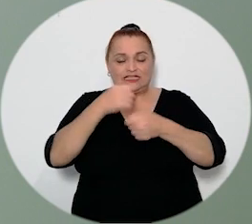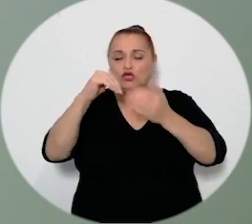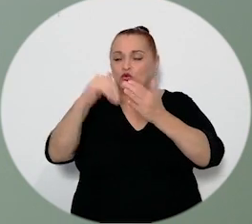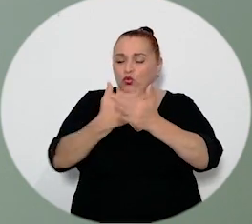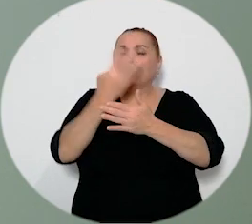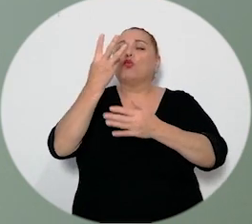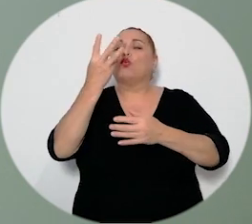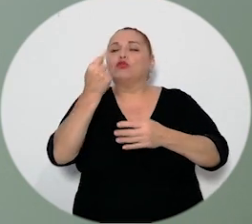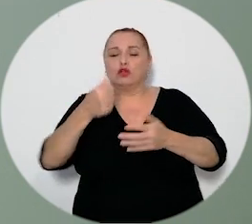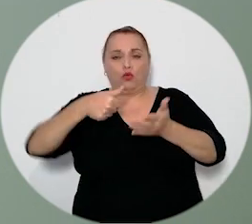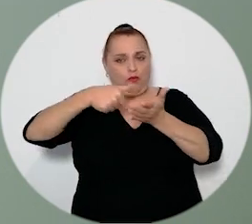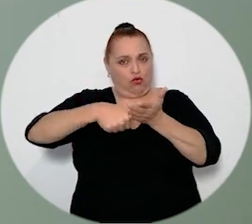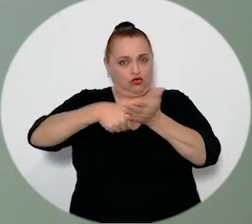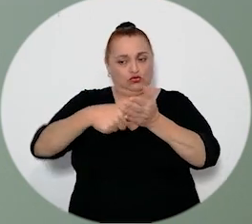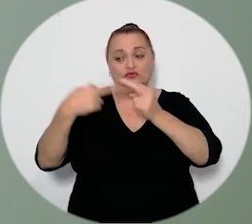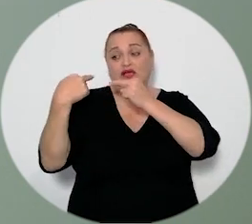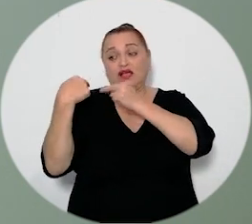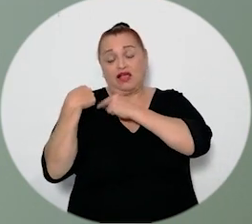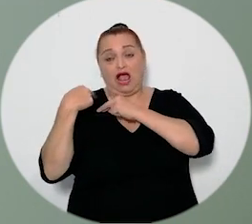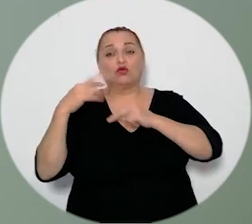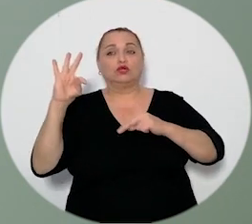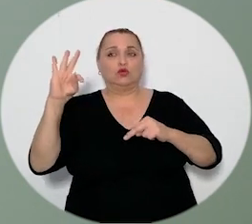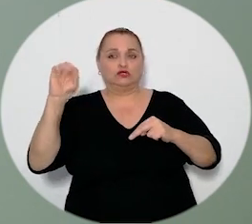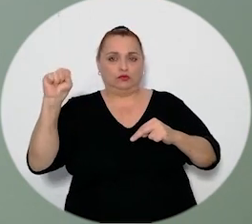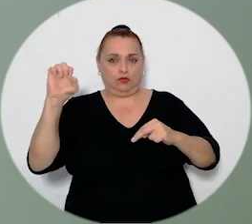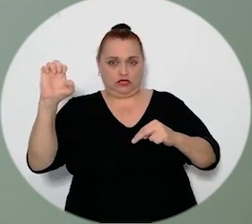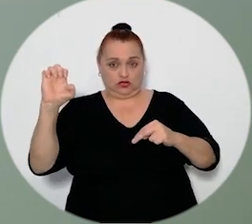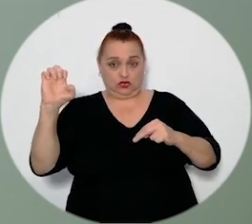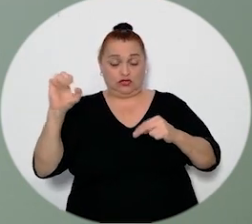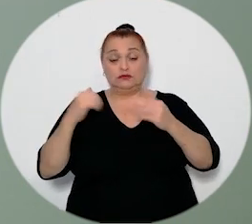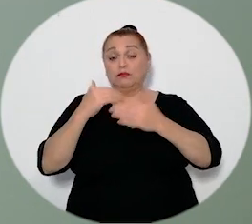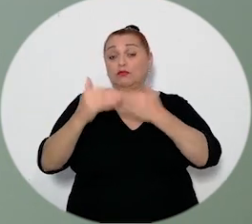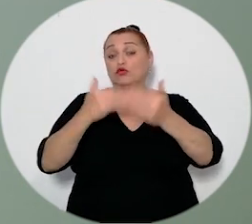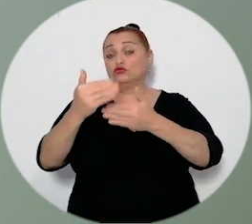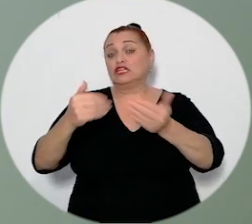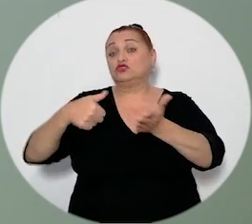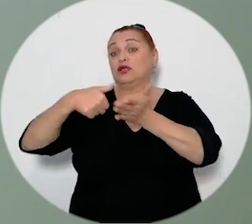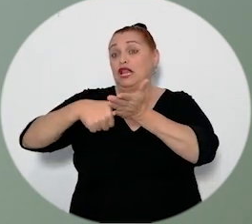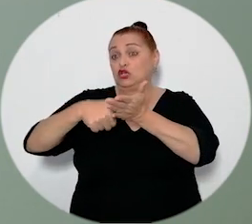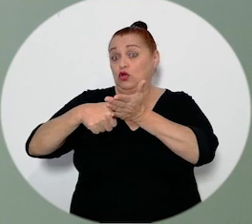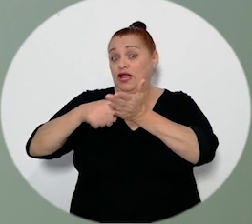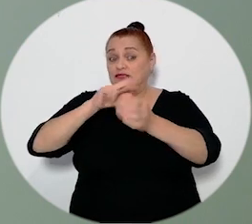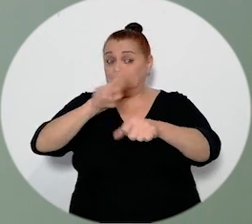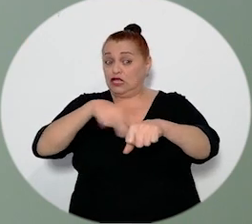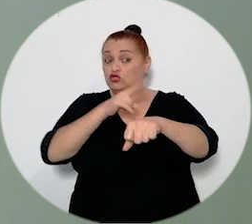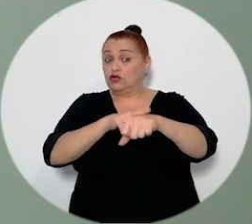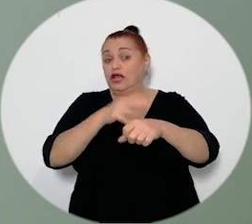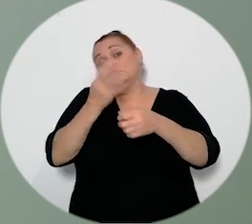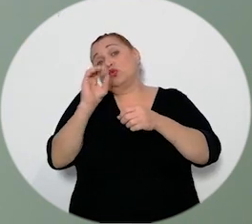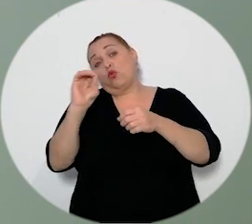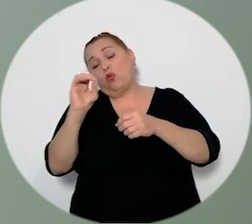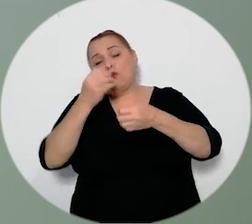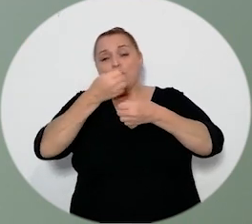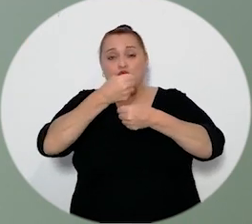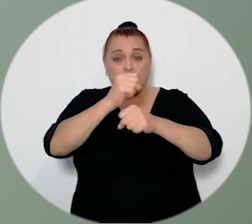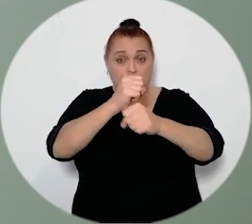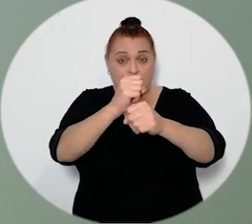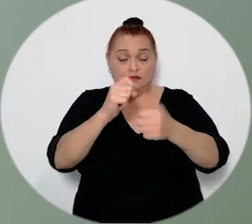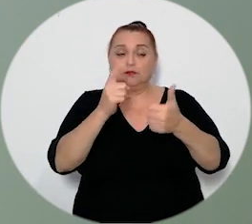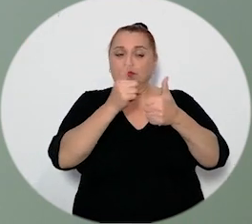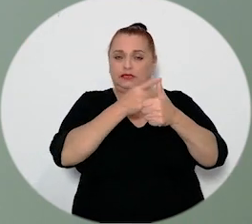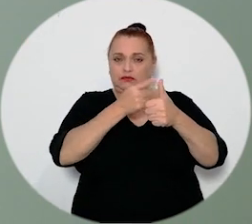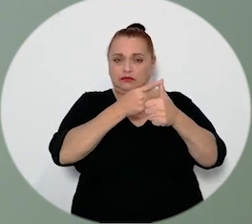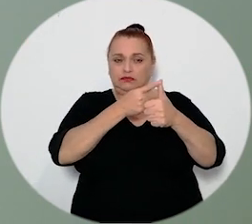un nuevo escrutinio de los votos a cargo del propio TSE cuando los procesos electorales nacionales o municipales,